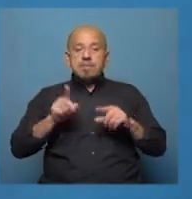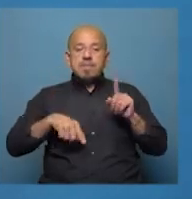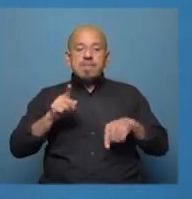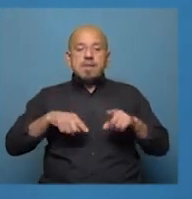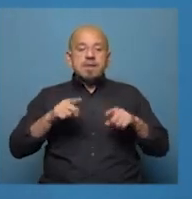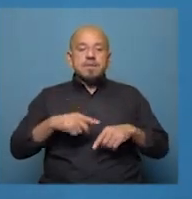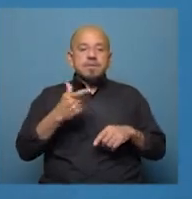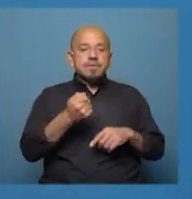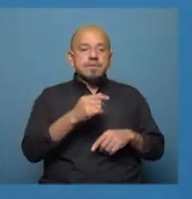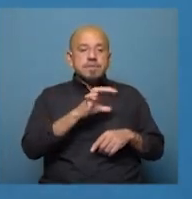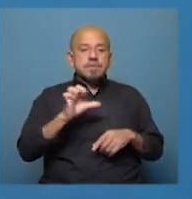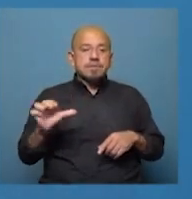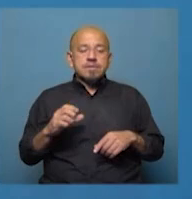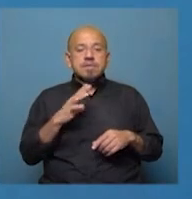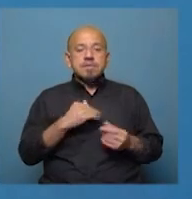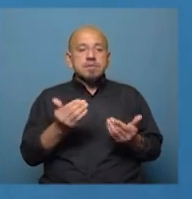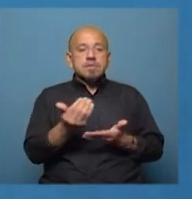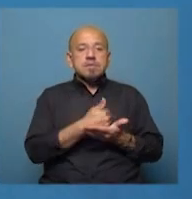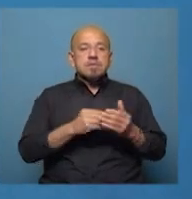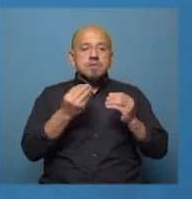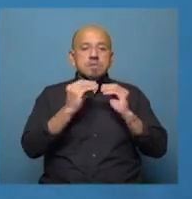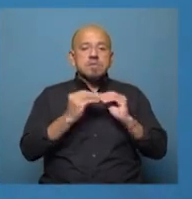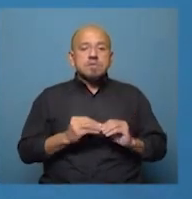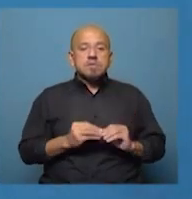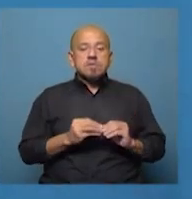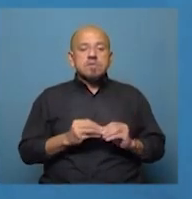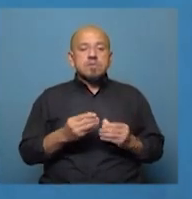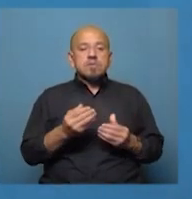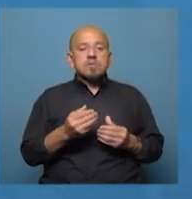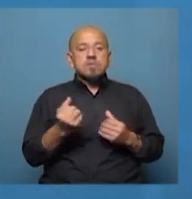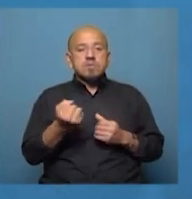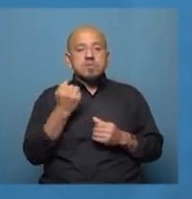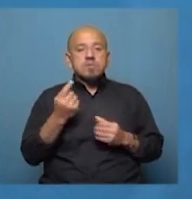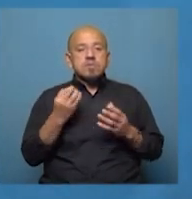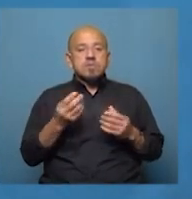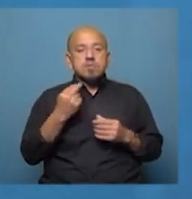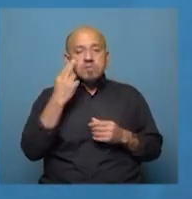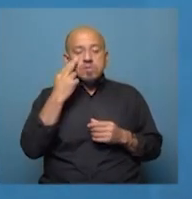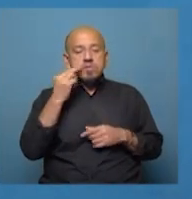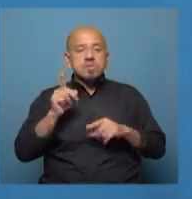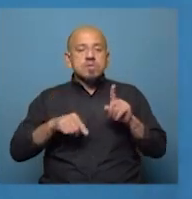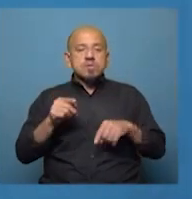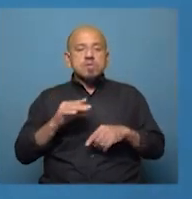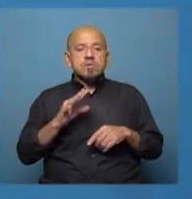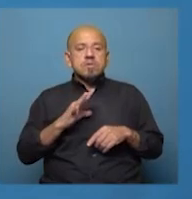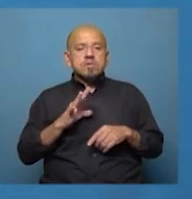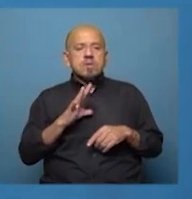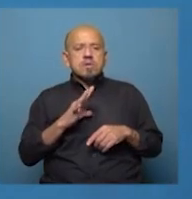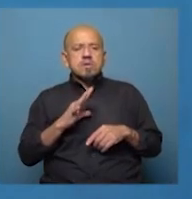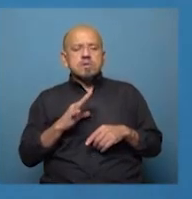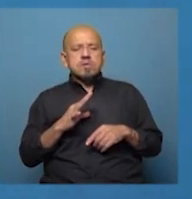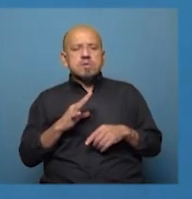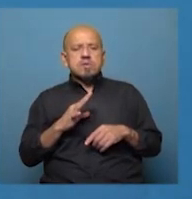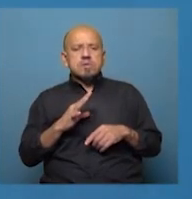qué porque tiene un recorte de recursos presupuestales muy importantes y porque tiene problemas de gestión Yo te diría que hay como tres